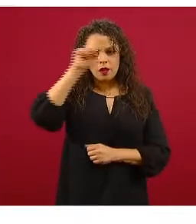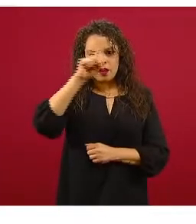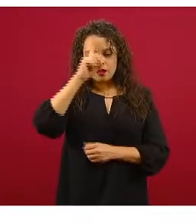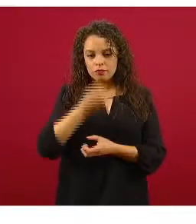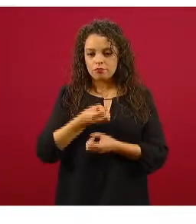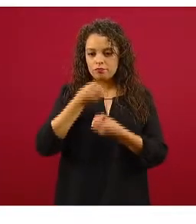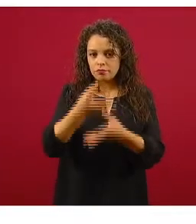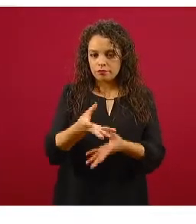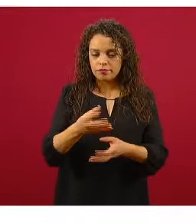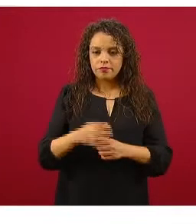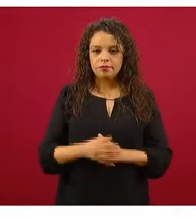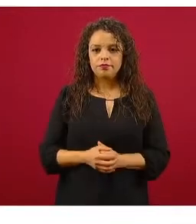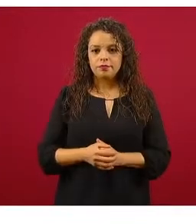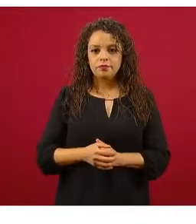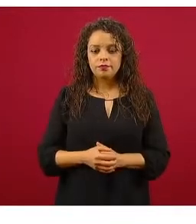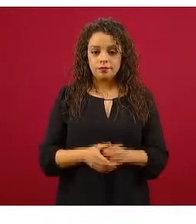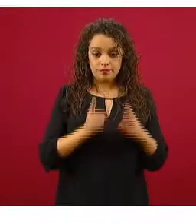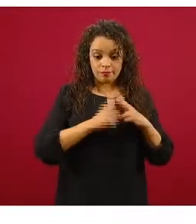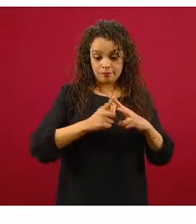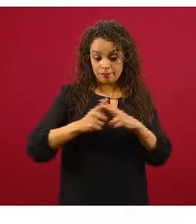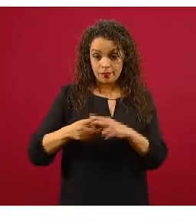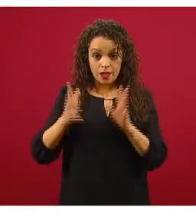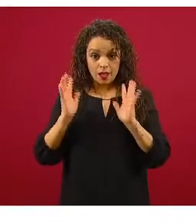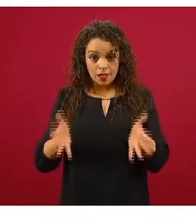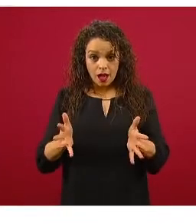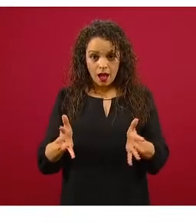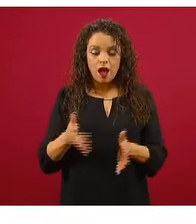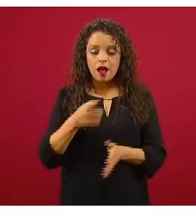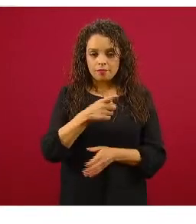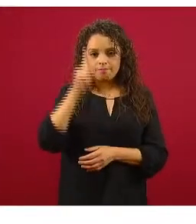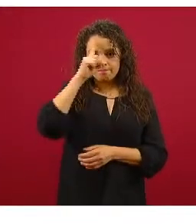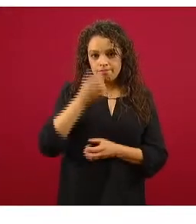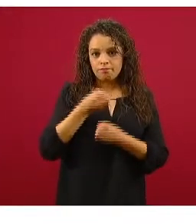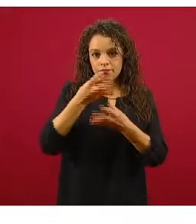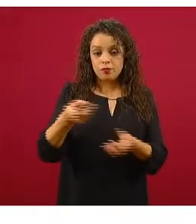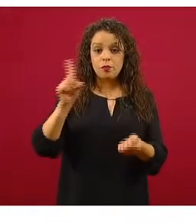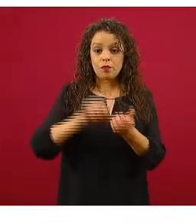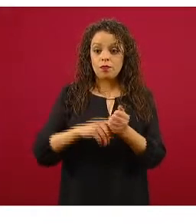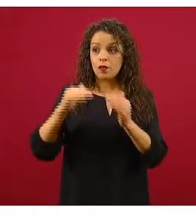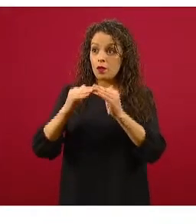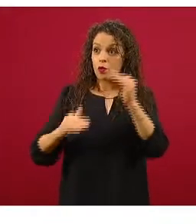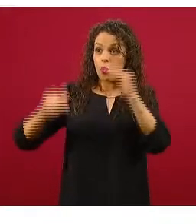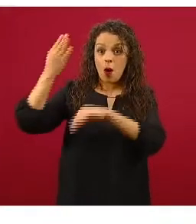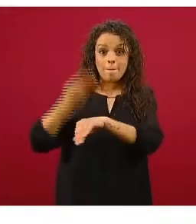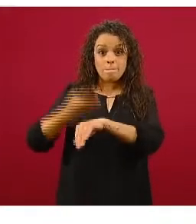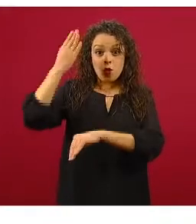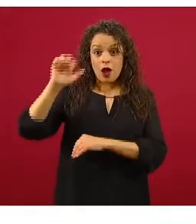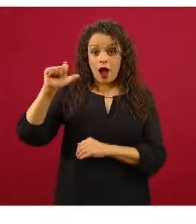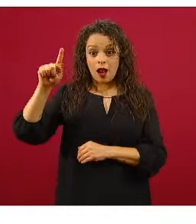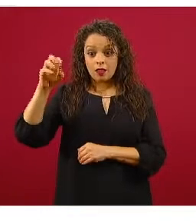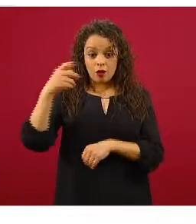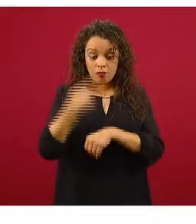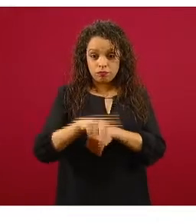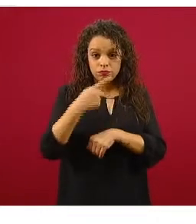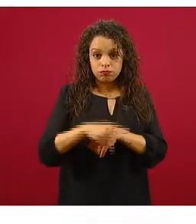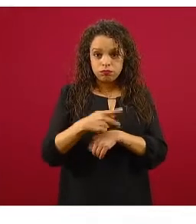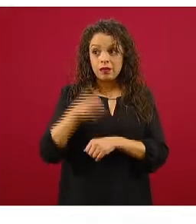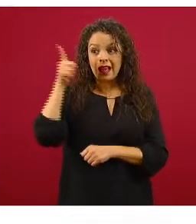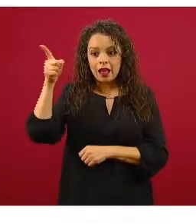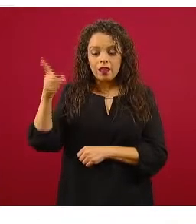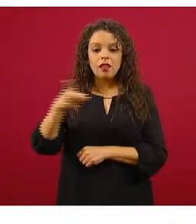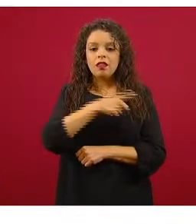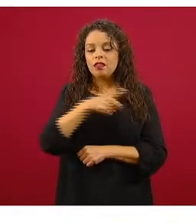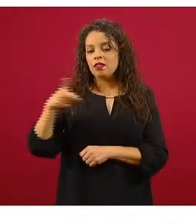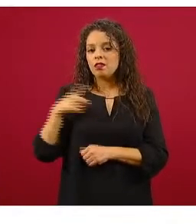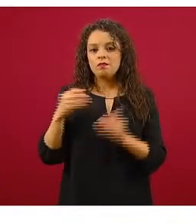de los cálculos. En el caso de riesgo muy alto, le decimos que esta es la población que se debe quedar